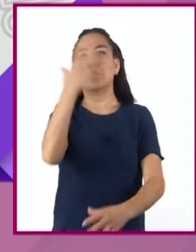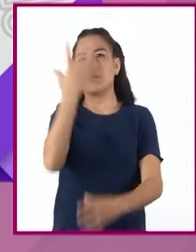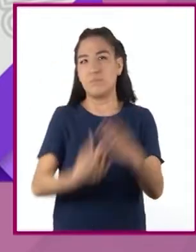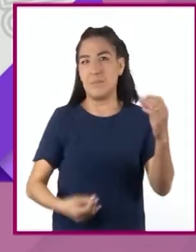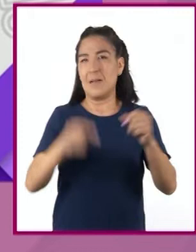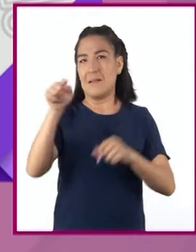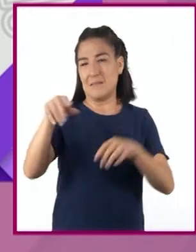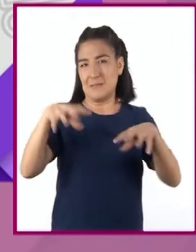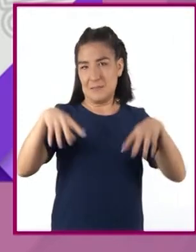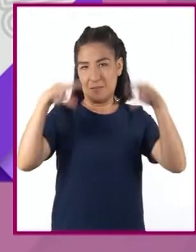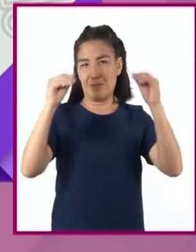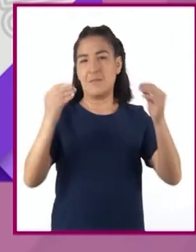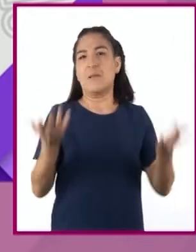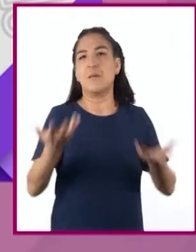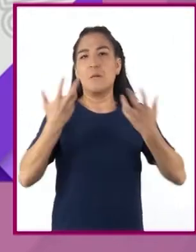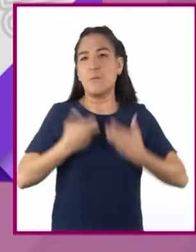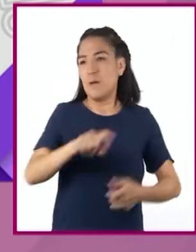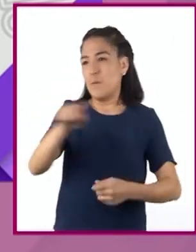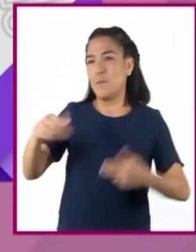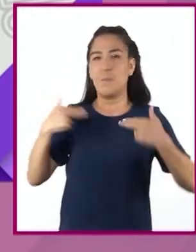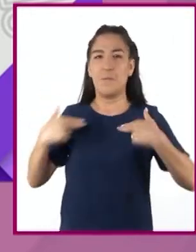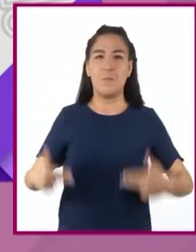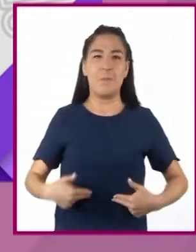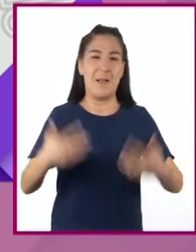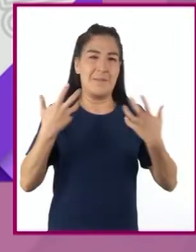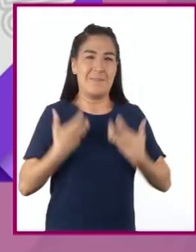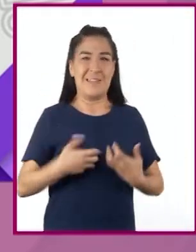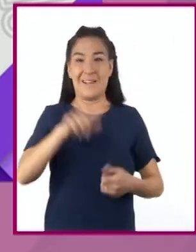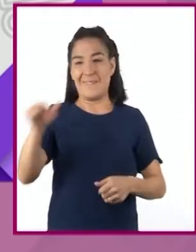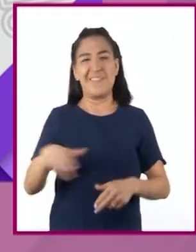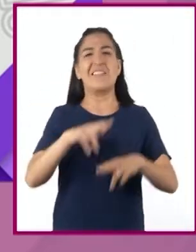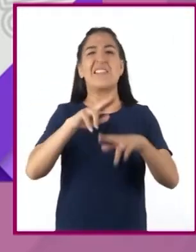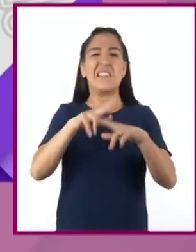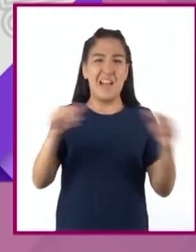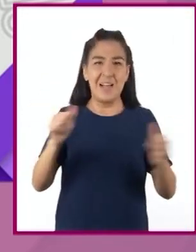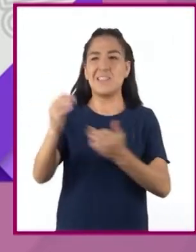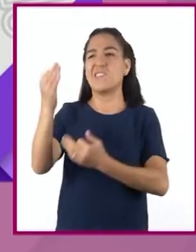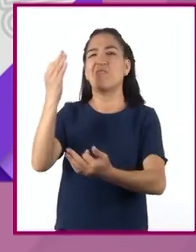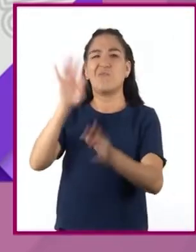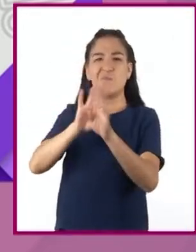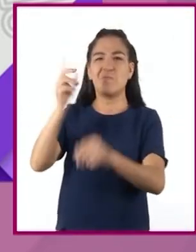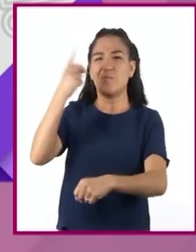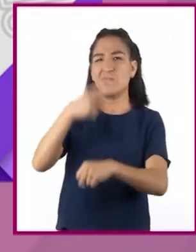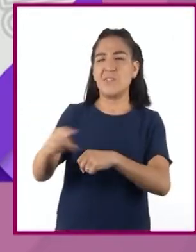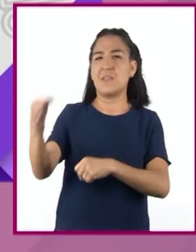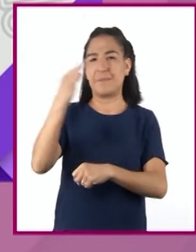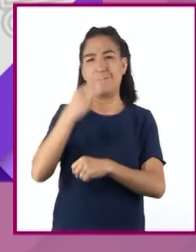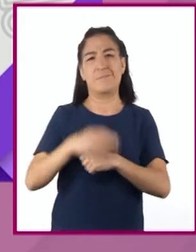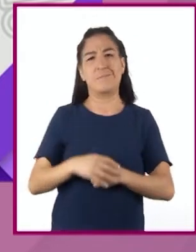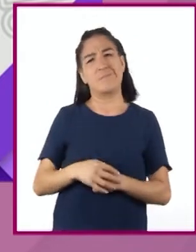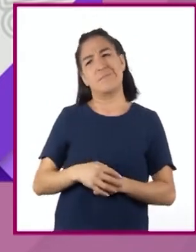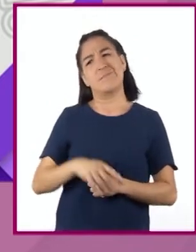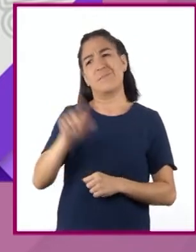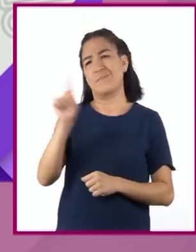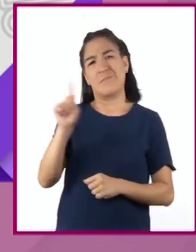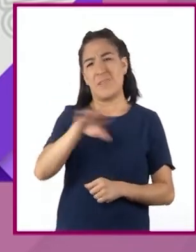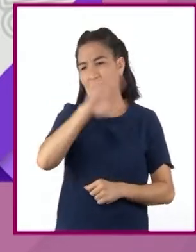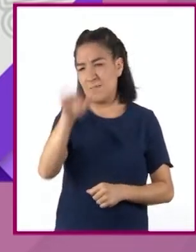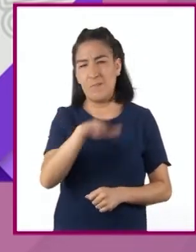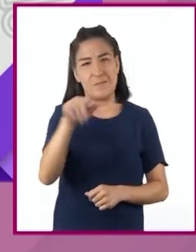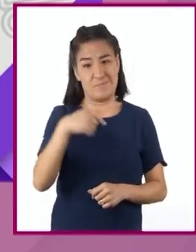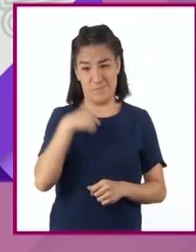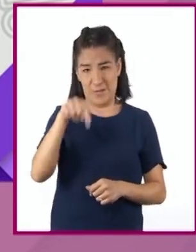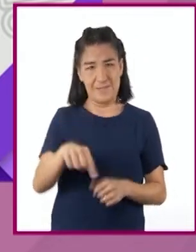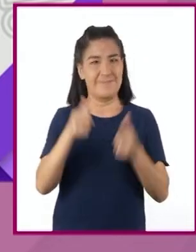circo, no asustemos a los humanos y para que nadie nos haga daño. Oh, no, elefante. Yo aquí no me